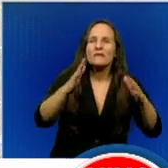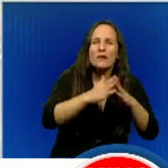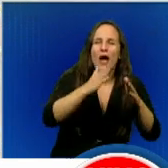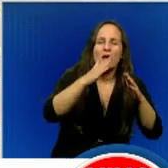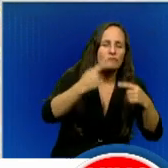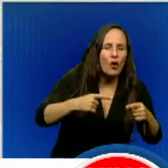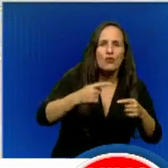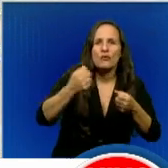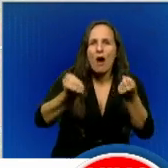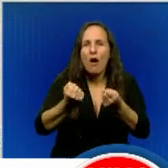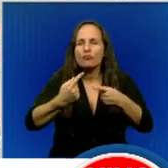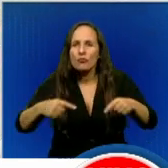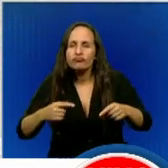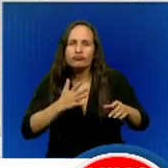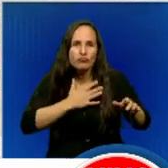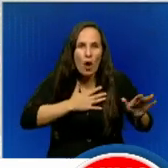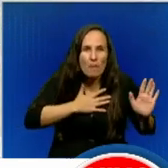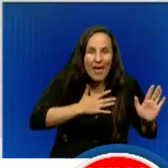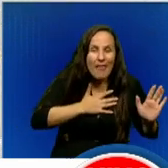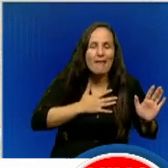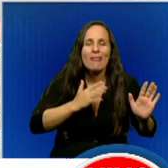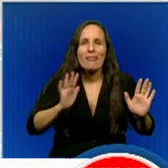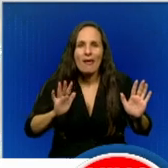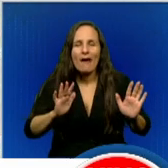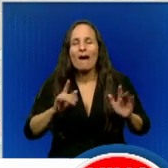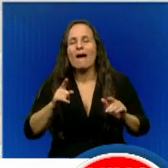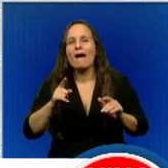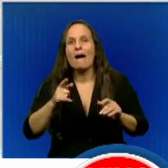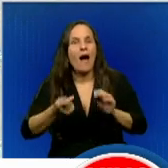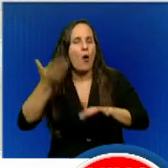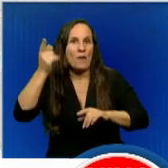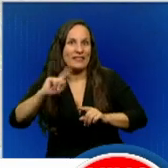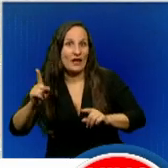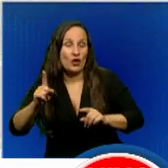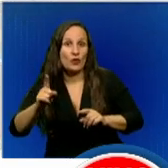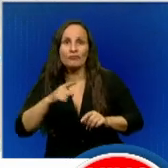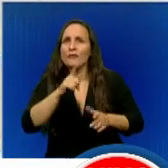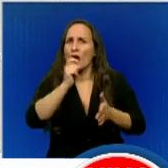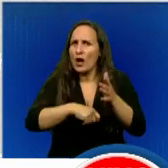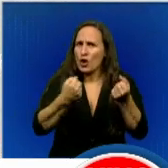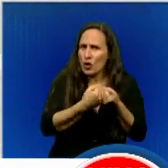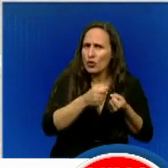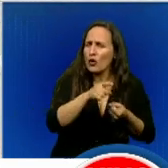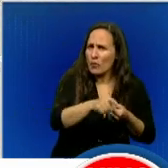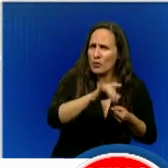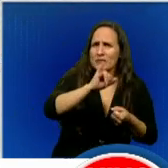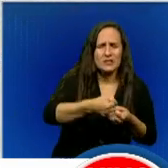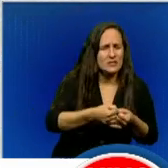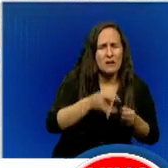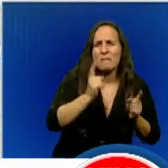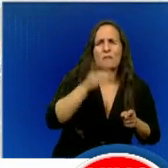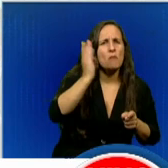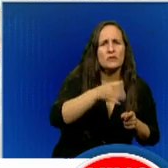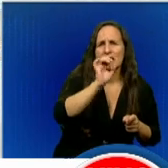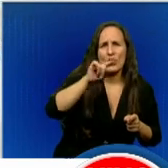este compromiso queda congelado al igual que la alícuota el 0.75